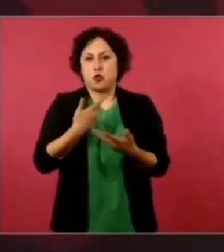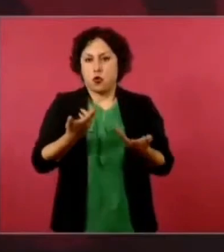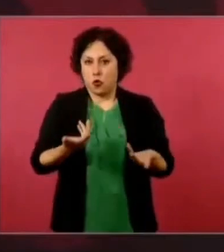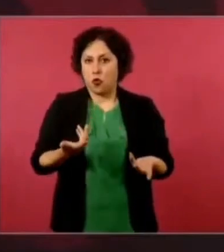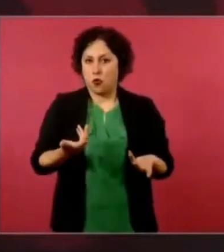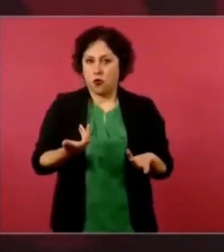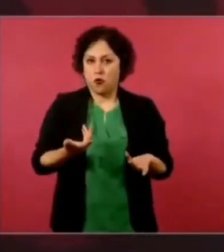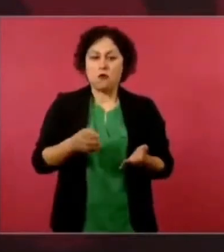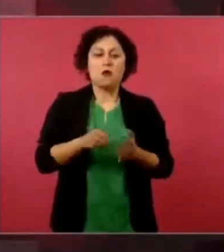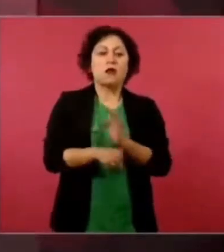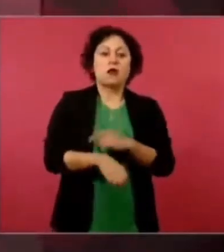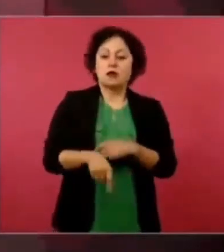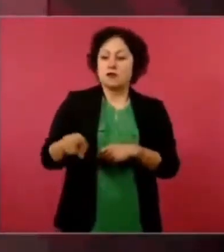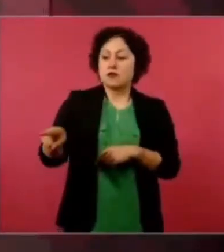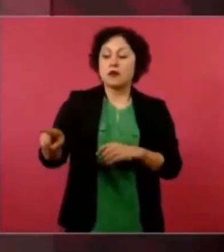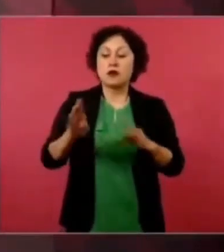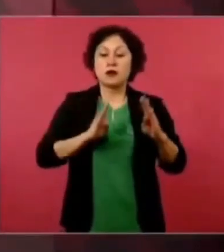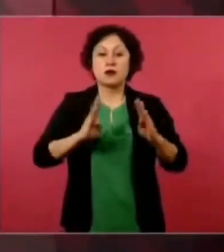Ejército